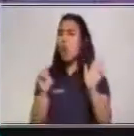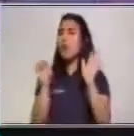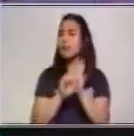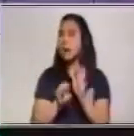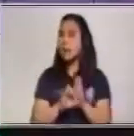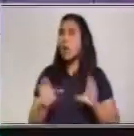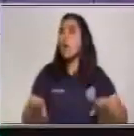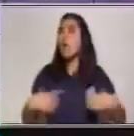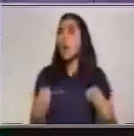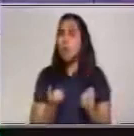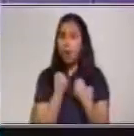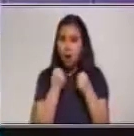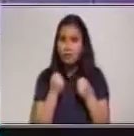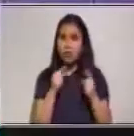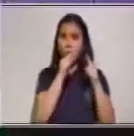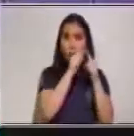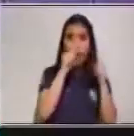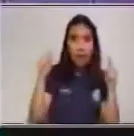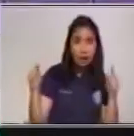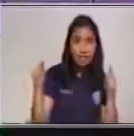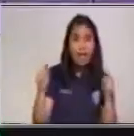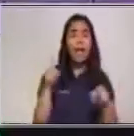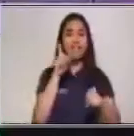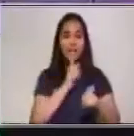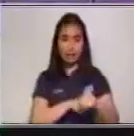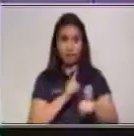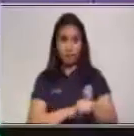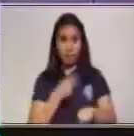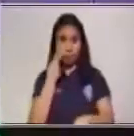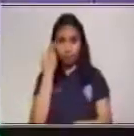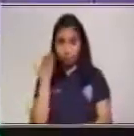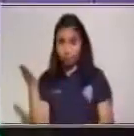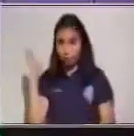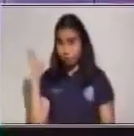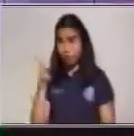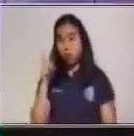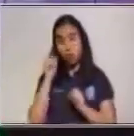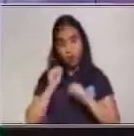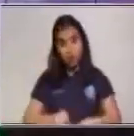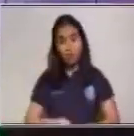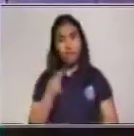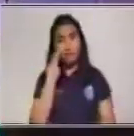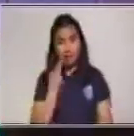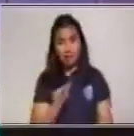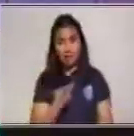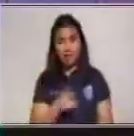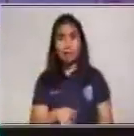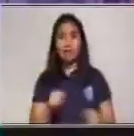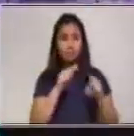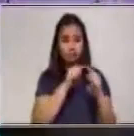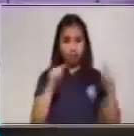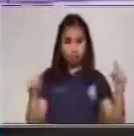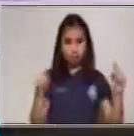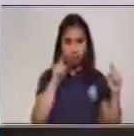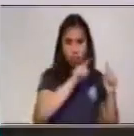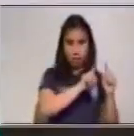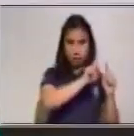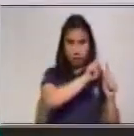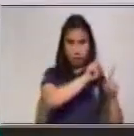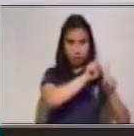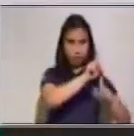la flecha están los años, los siglos, las épocas, y esta línea de tiempo